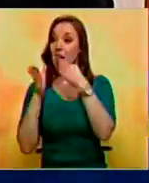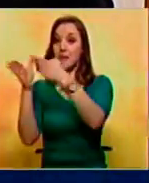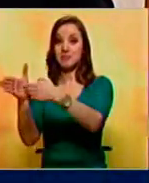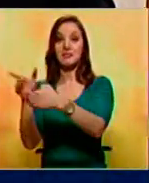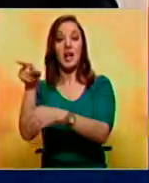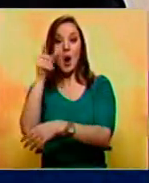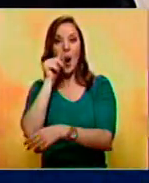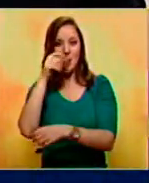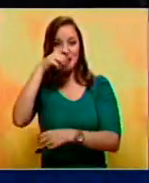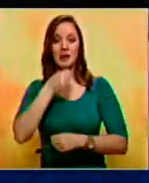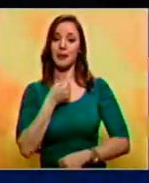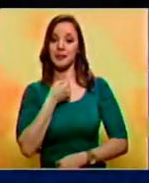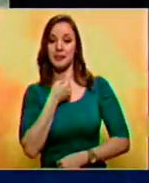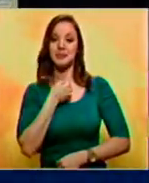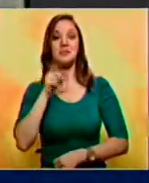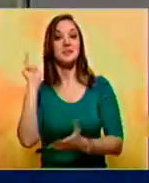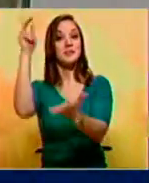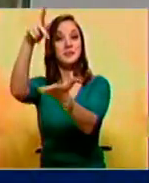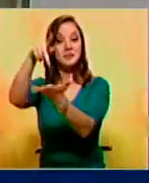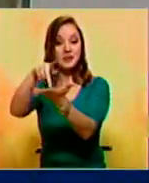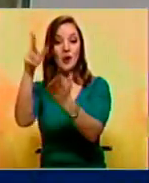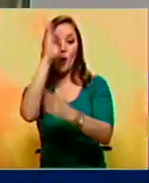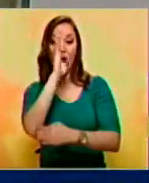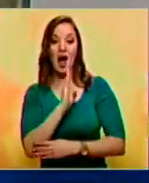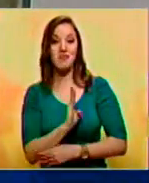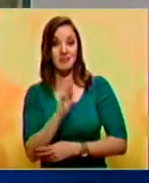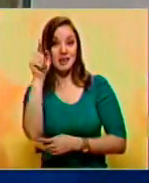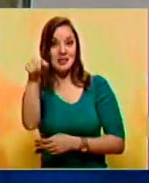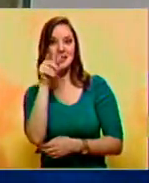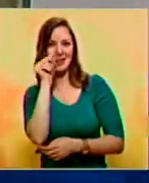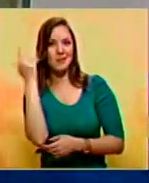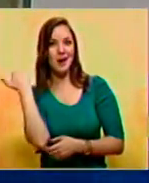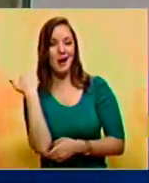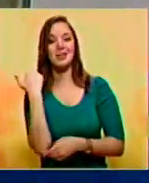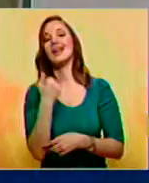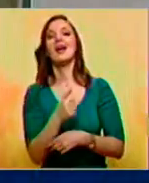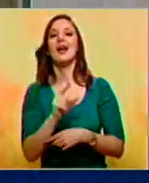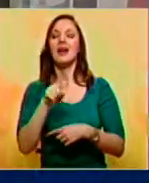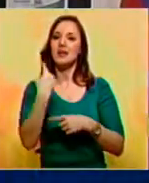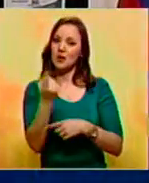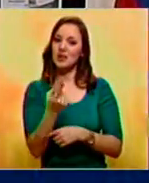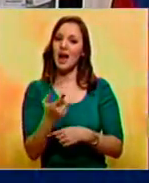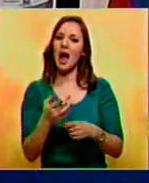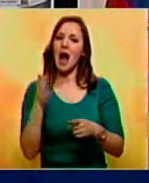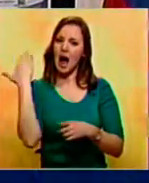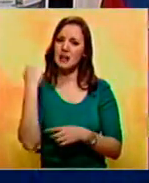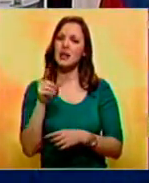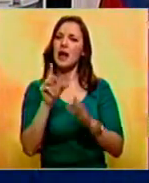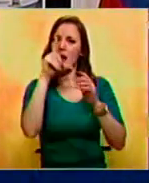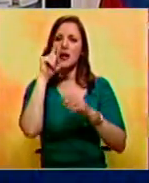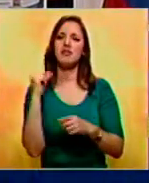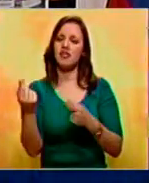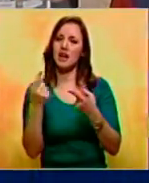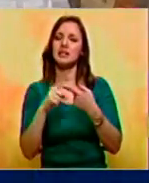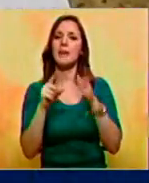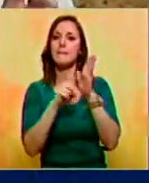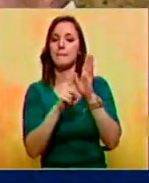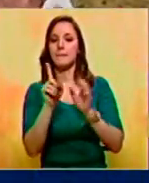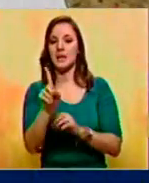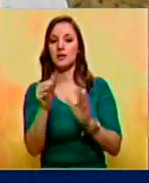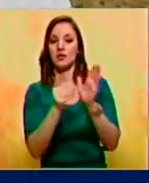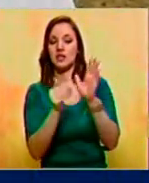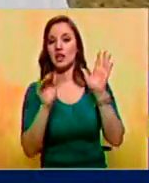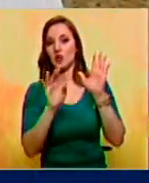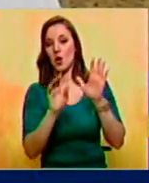que realizó Marín, quien estuvo presente como enviado especial luego de las ediciones de Francia 1998, Sudáfrica 2010